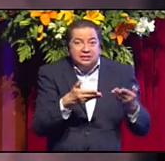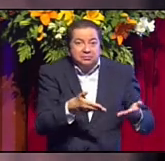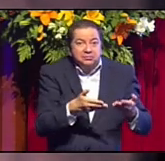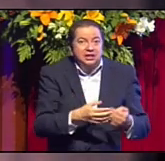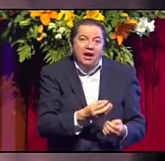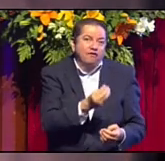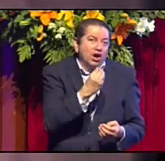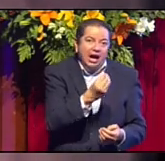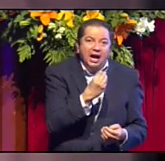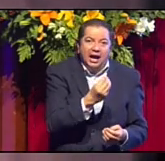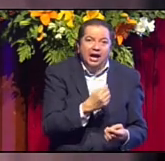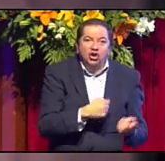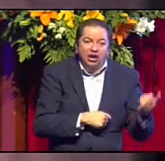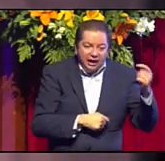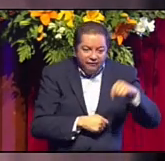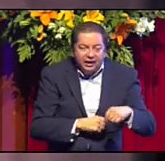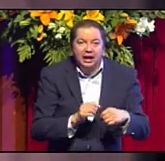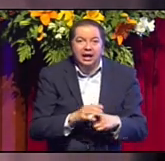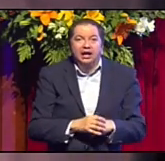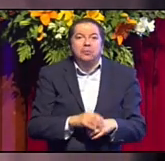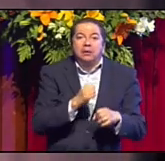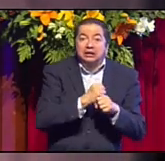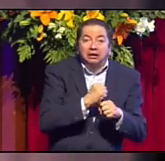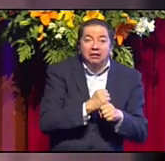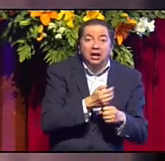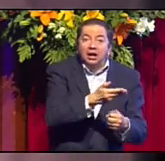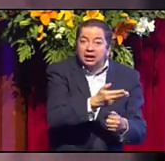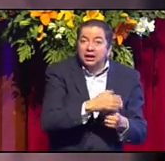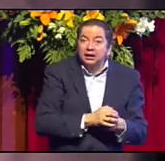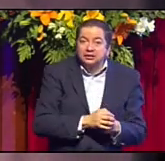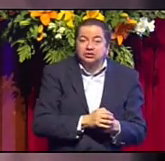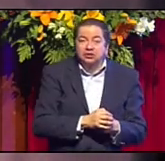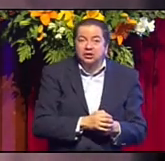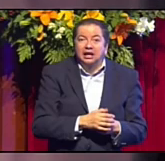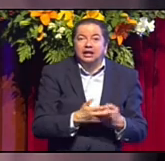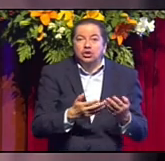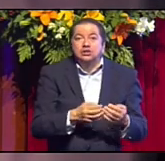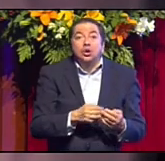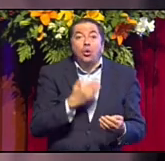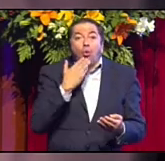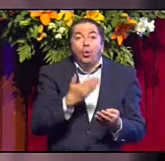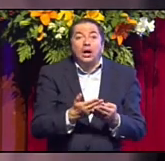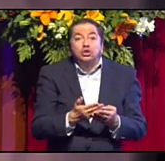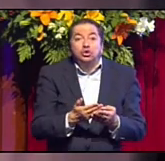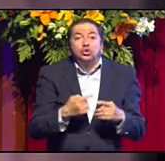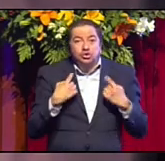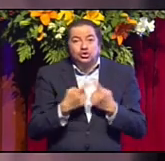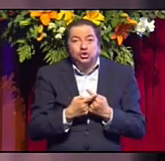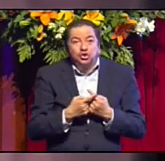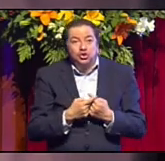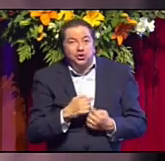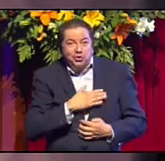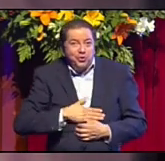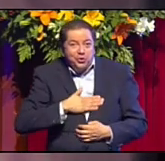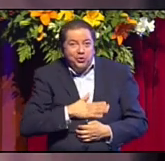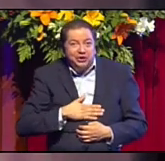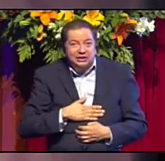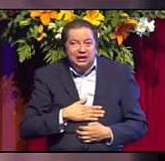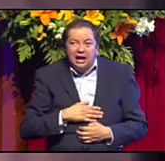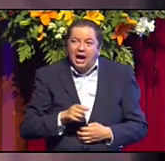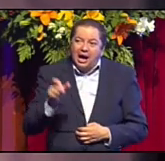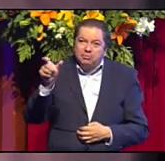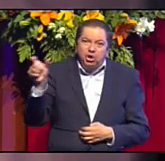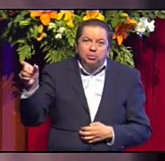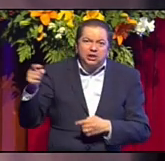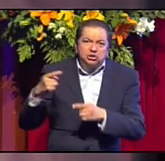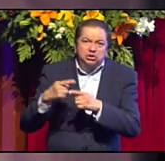mundo particular, no quieren trabajar en el Estado. Bueno, ahí tenemos una doble lectura, cuando nos conviene y cuando no nos conviene. Los delincuentes nunca nos